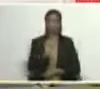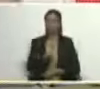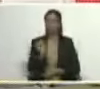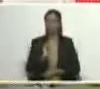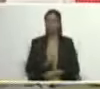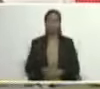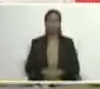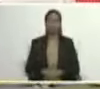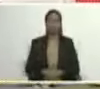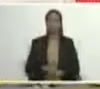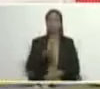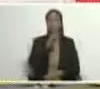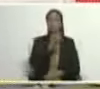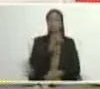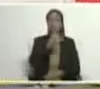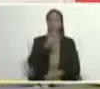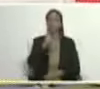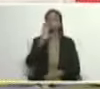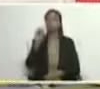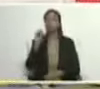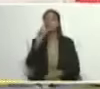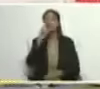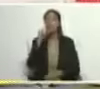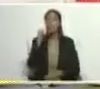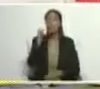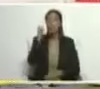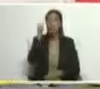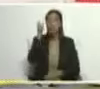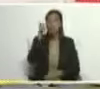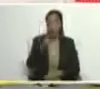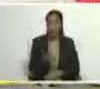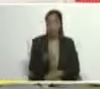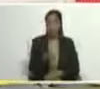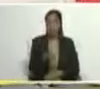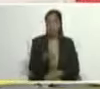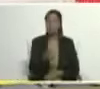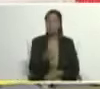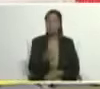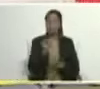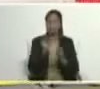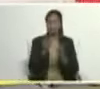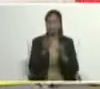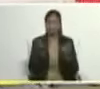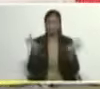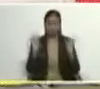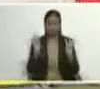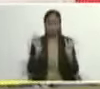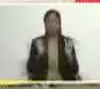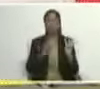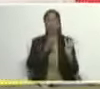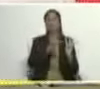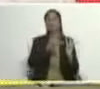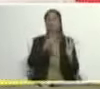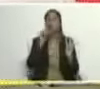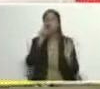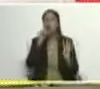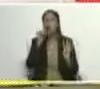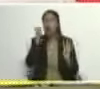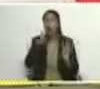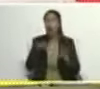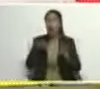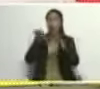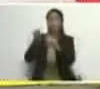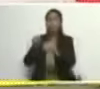Son 100 años, comandante Daniel, compañero Arce, compañeros del Caribe. 100 años de intervenciones